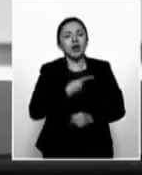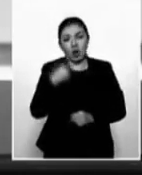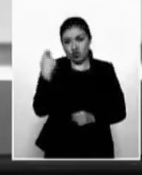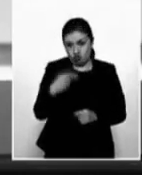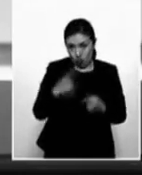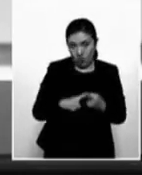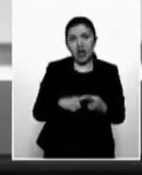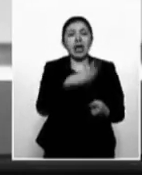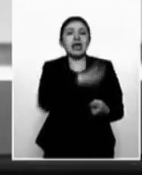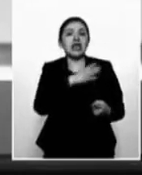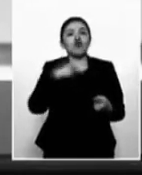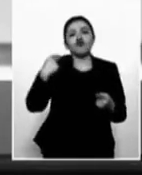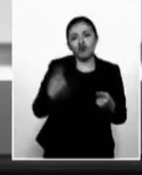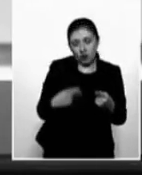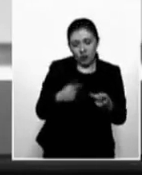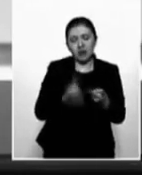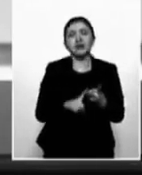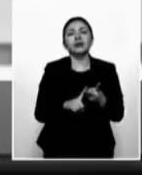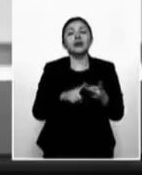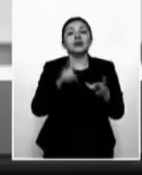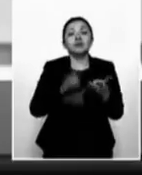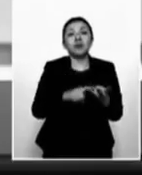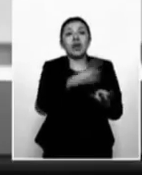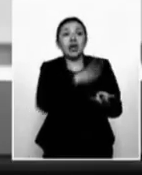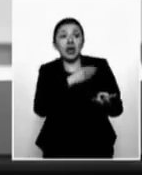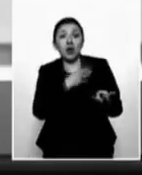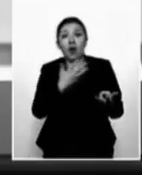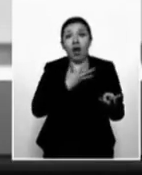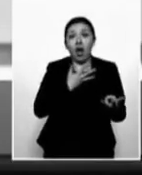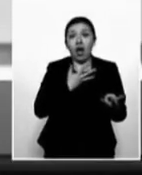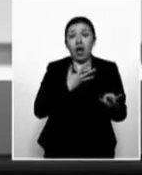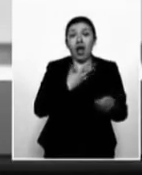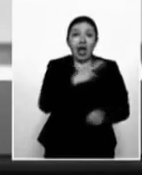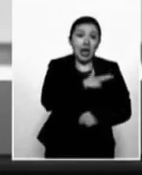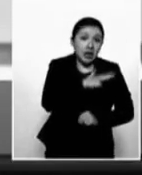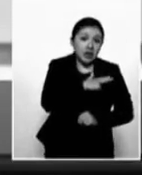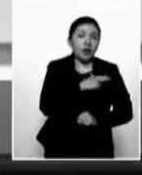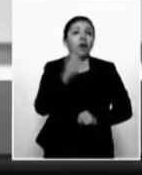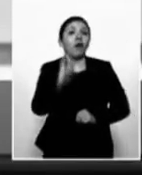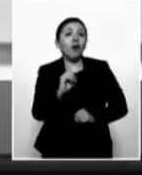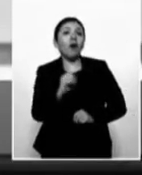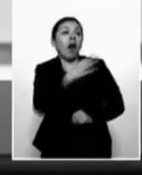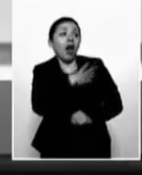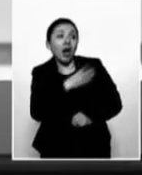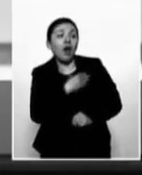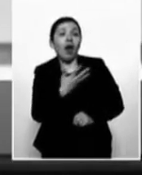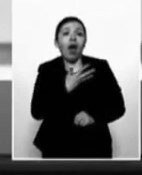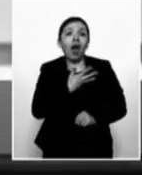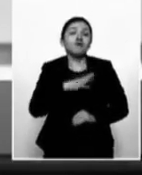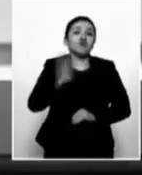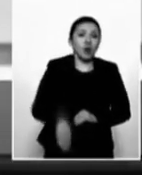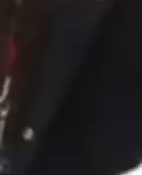nombre, el nombre de su niña o su niño, y si su niño o su niña estaba lesionado o estaba o